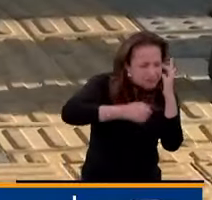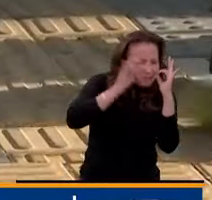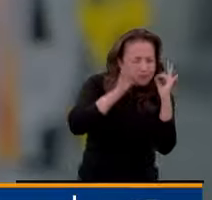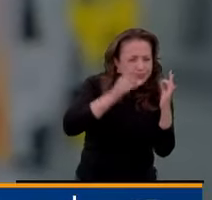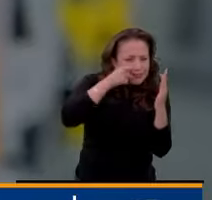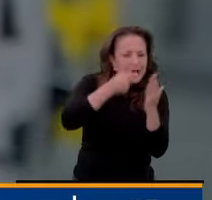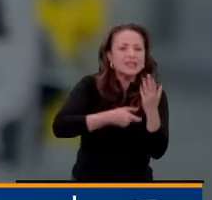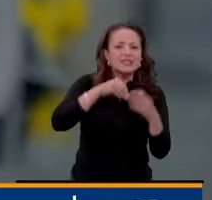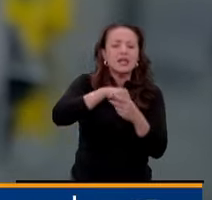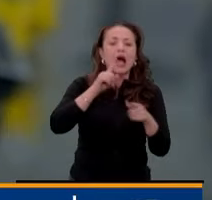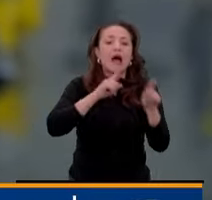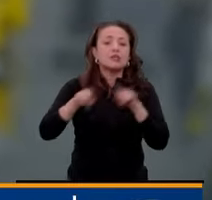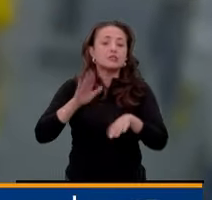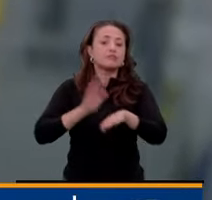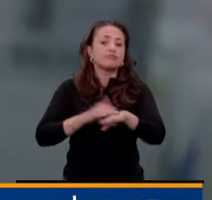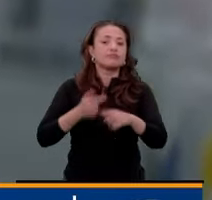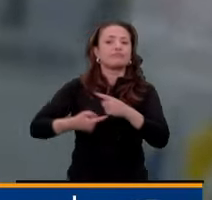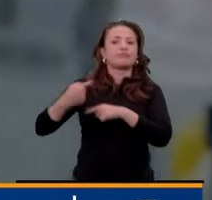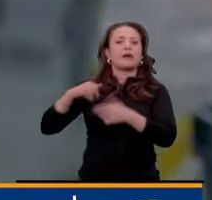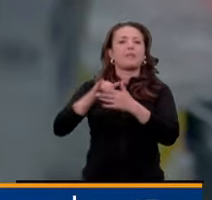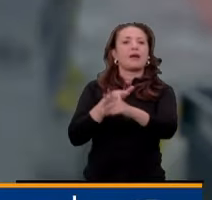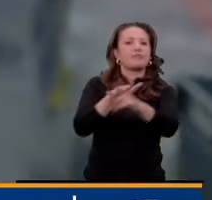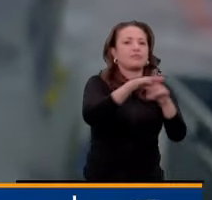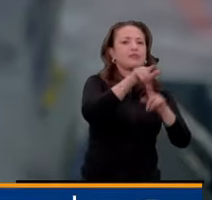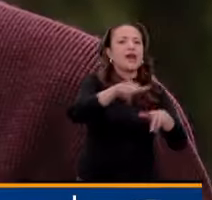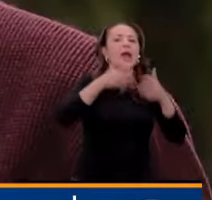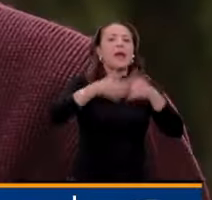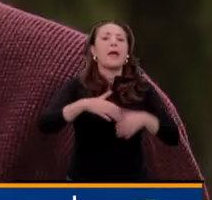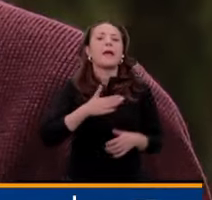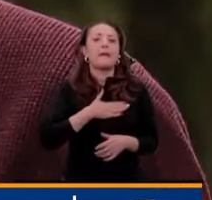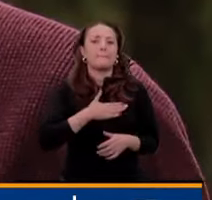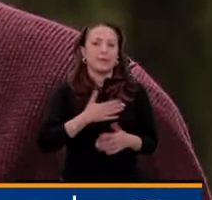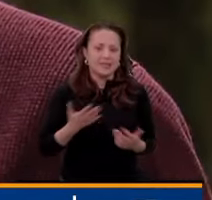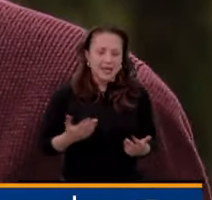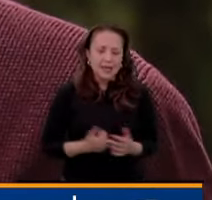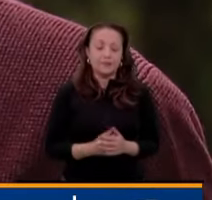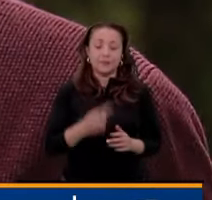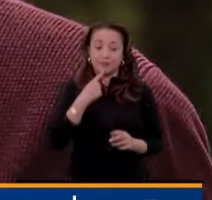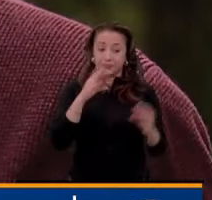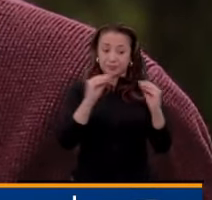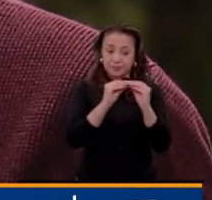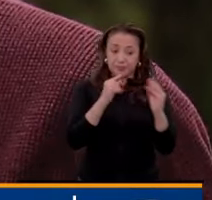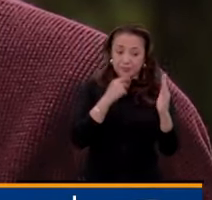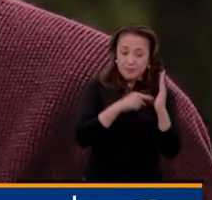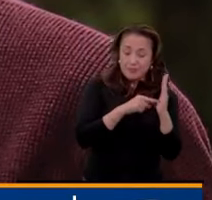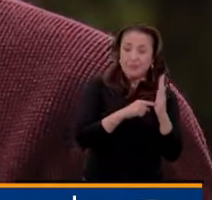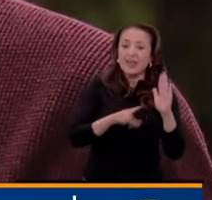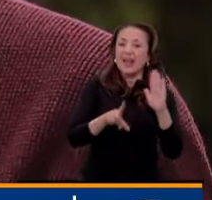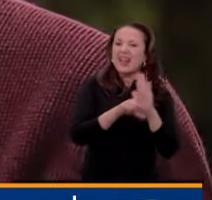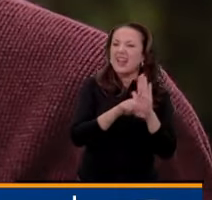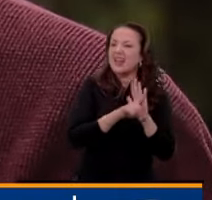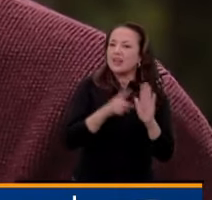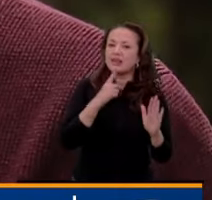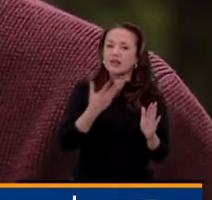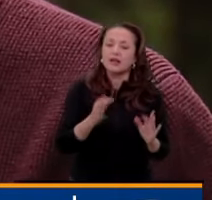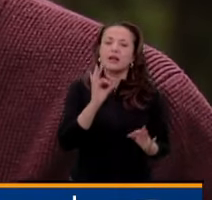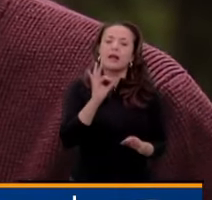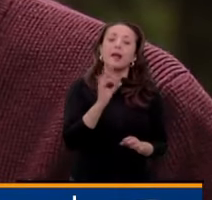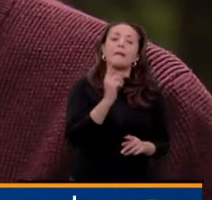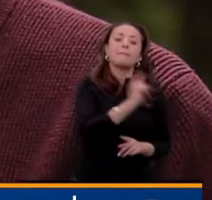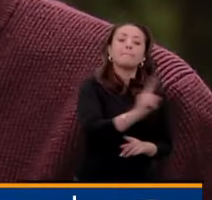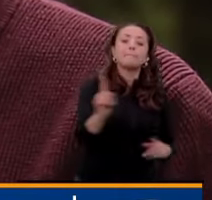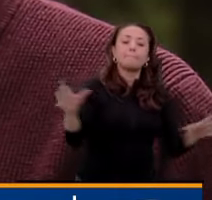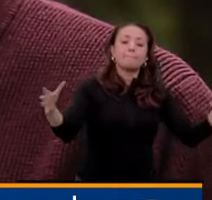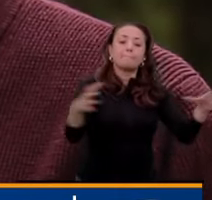efectos irreversibles para los empresarios. Usualmente lo que dice el acuerdo y la ley es que por cada 20 trabajadores